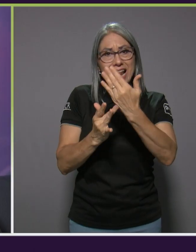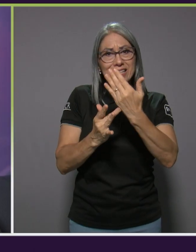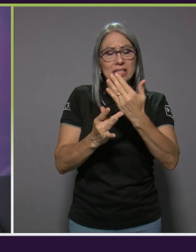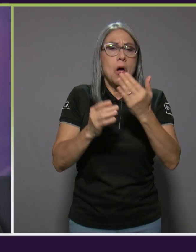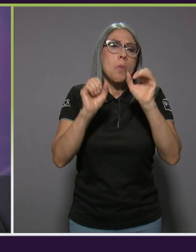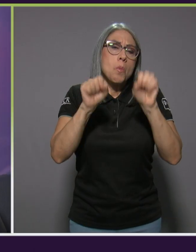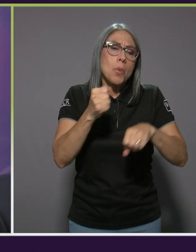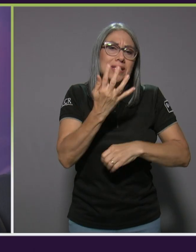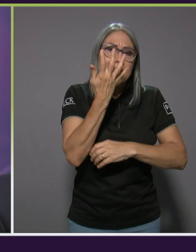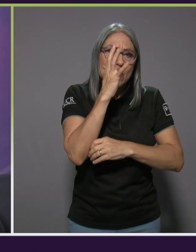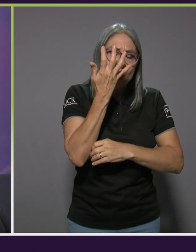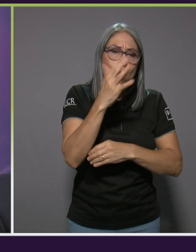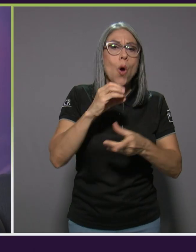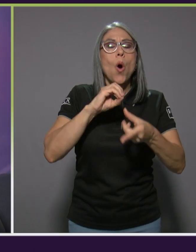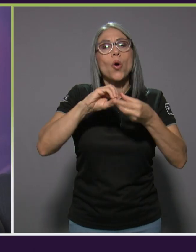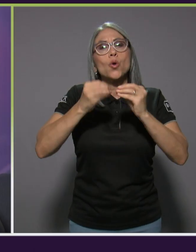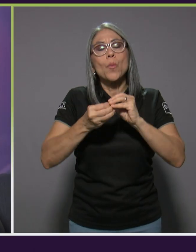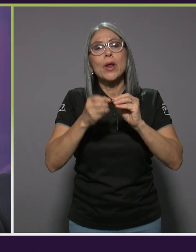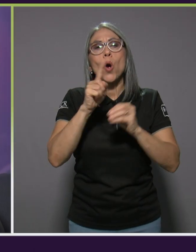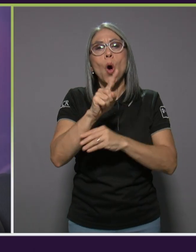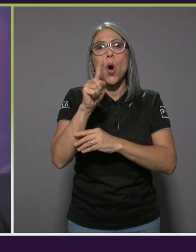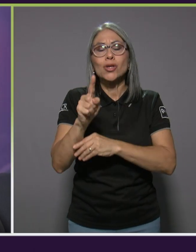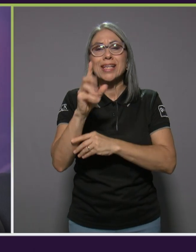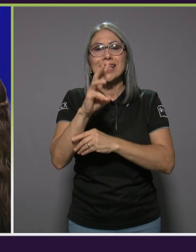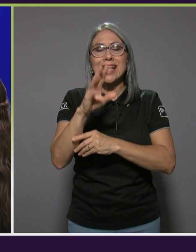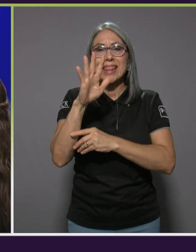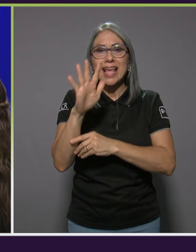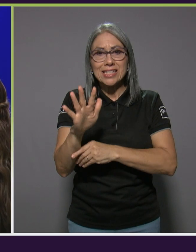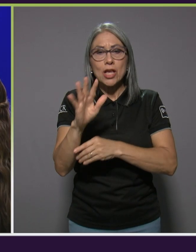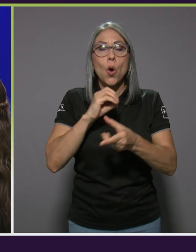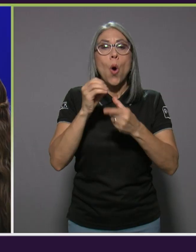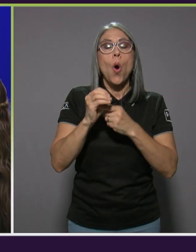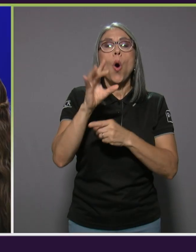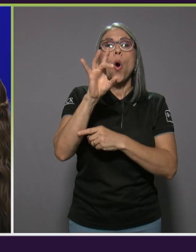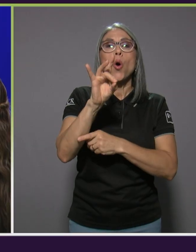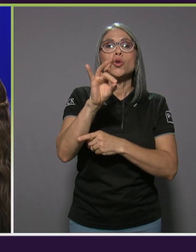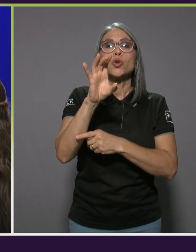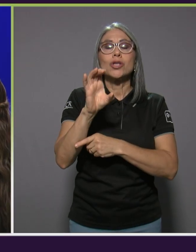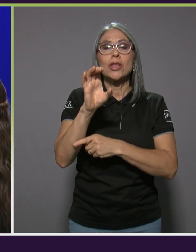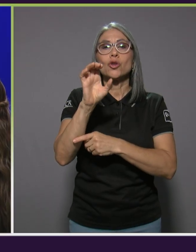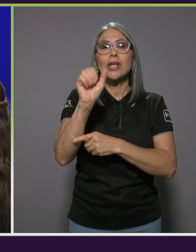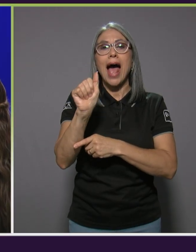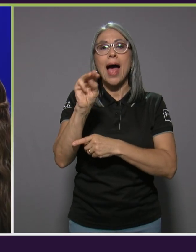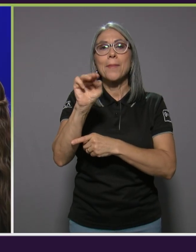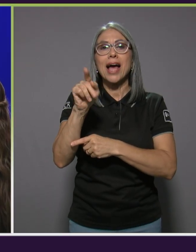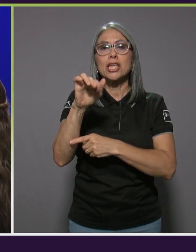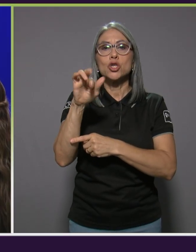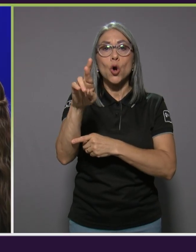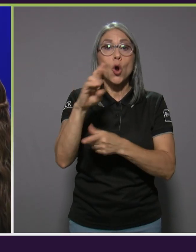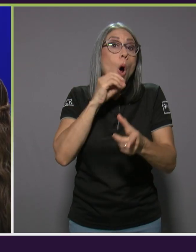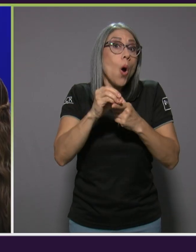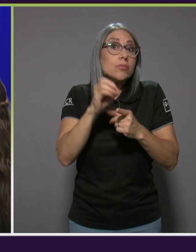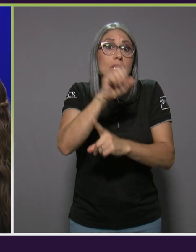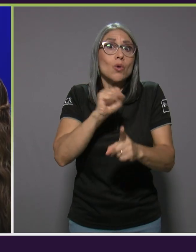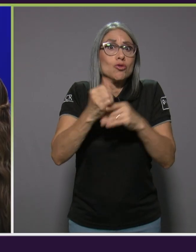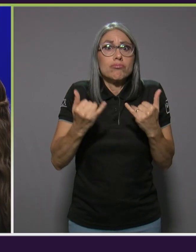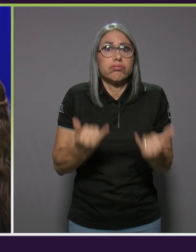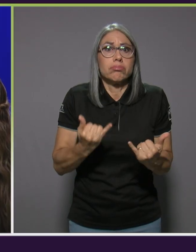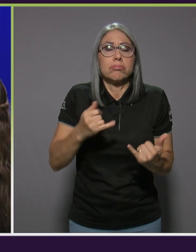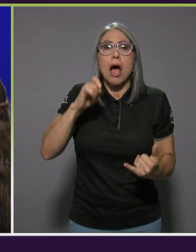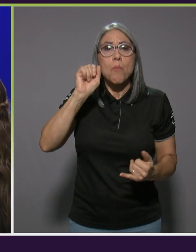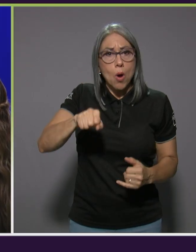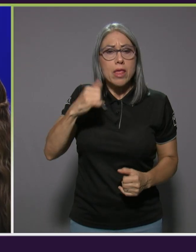el Facebook, el 1165, el 800 a mayor, o si es una situación de agresión inmediata, el 911, para que podamos